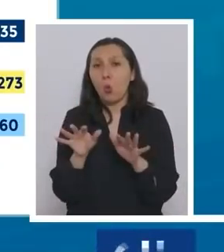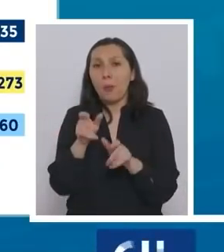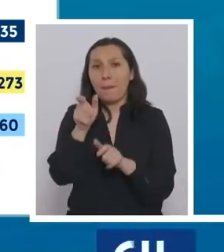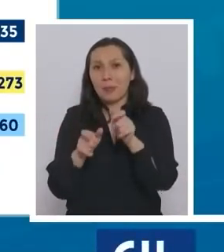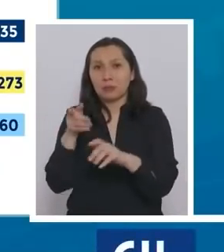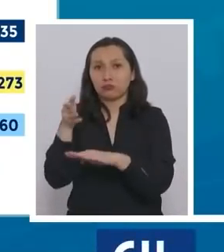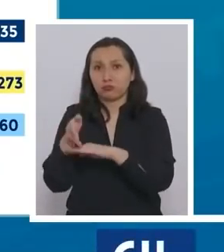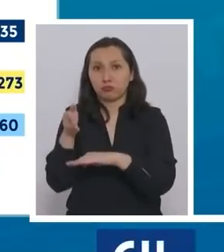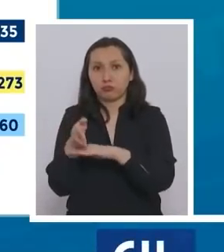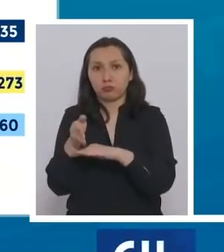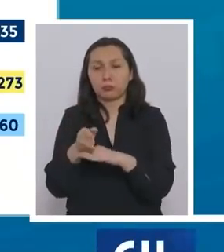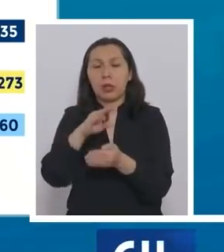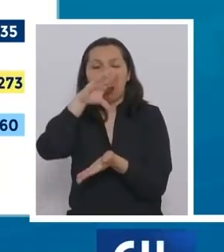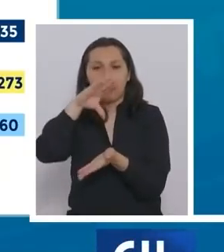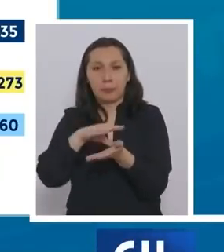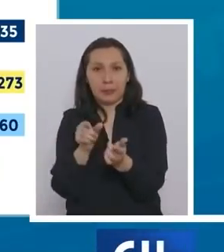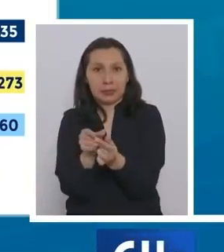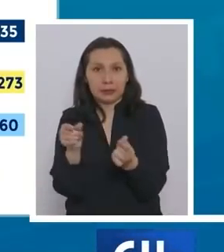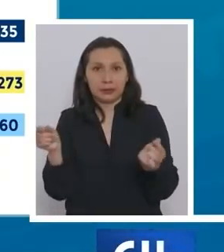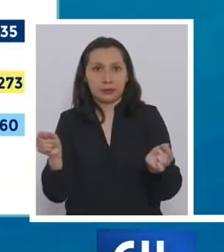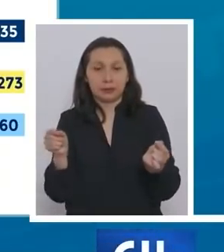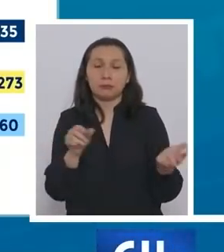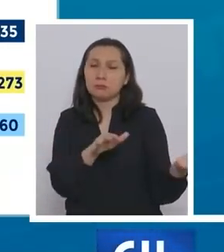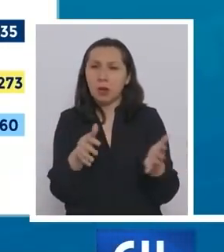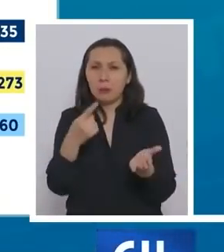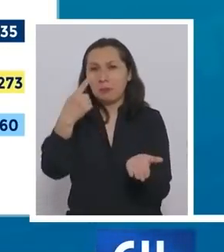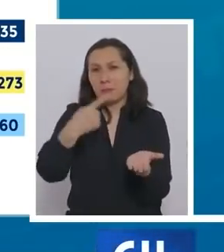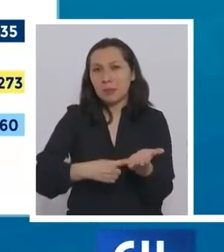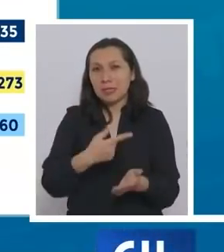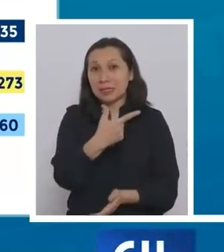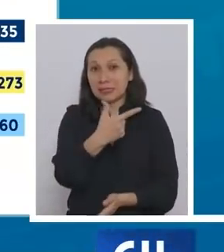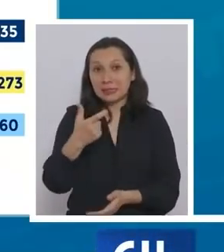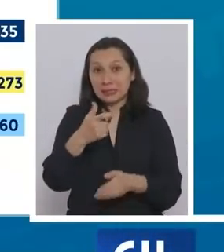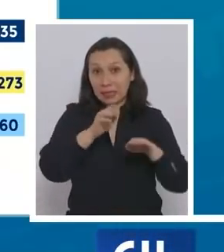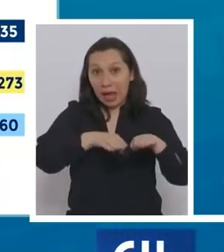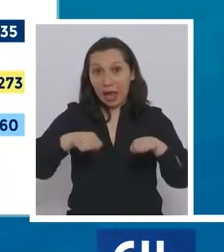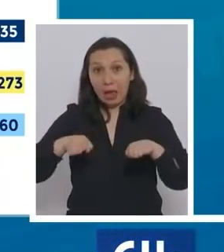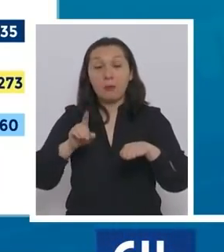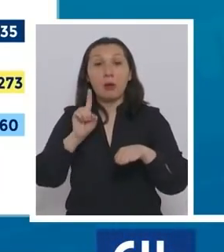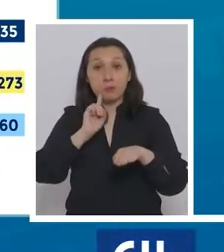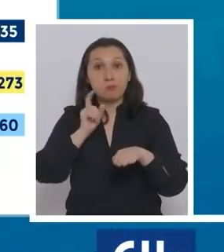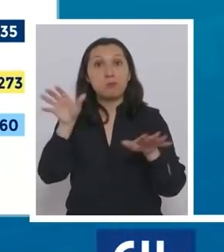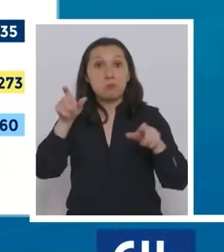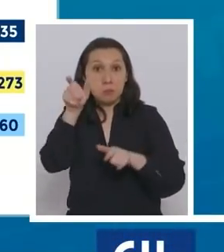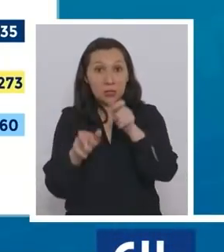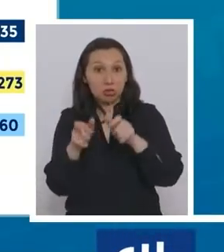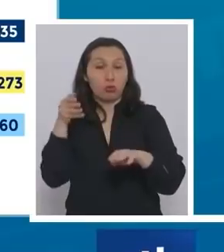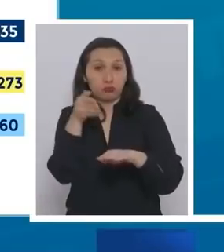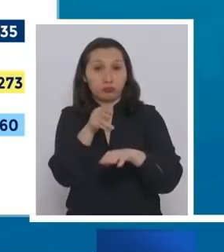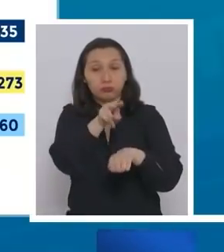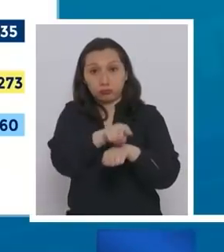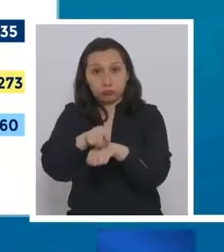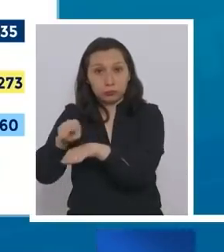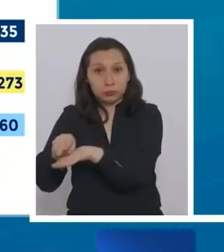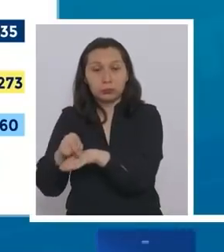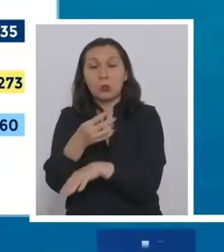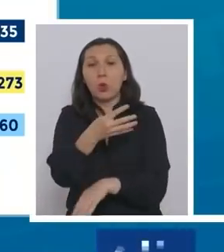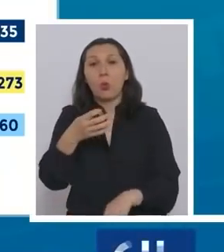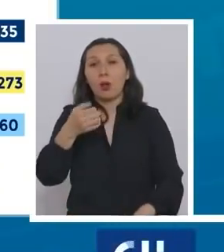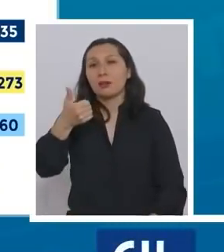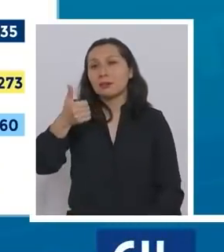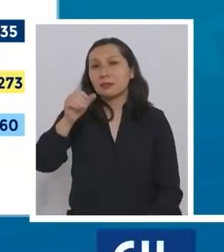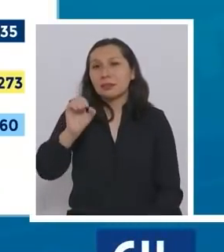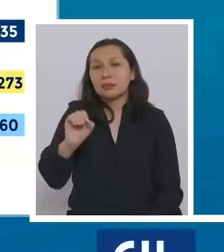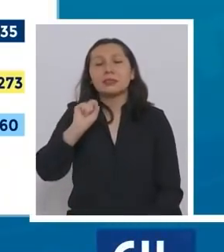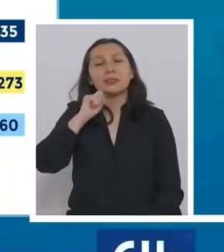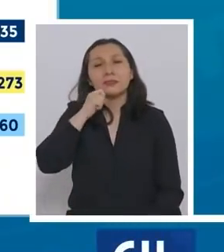a nivel nacional. De estas aproximadamente 1.700 camas que hoy están siendo ocupadas, 460